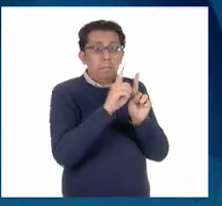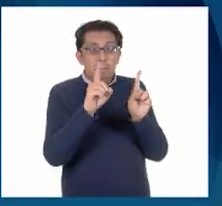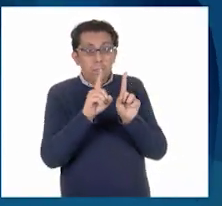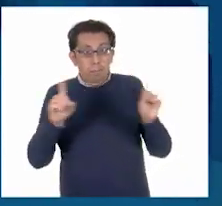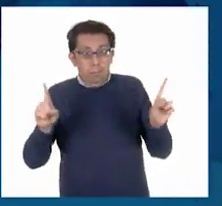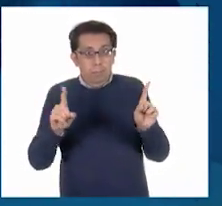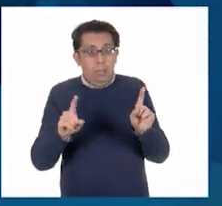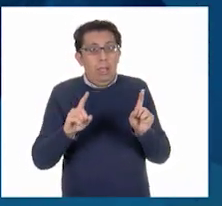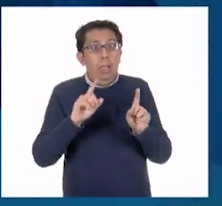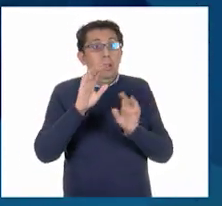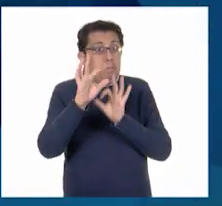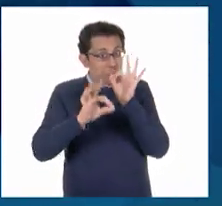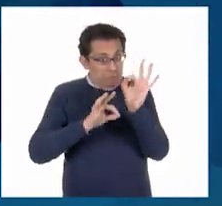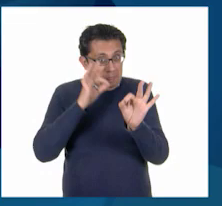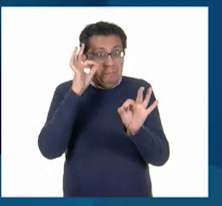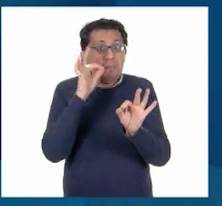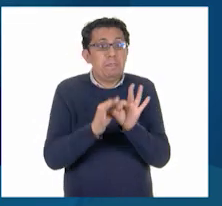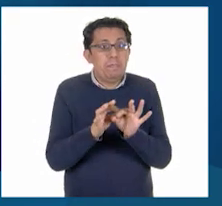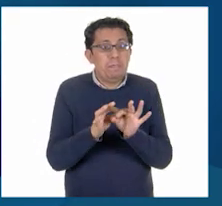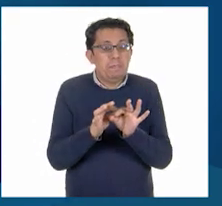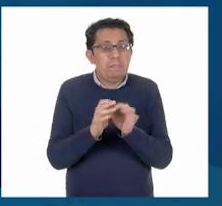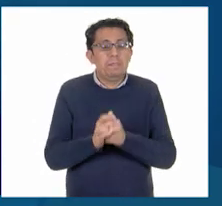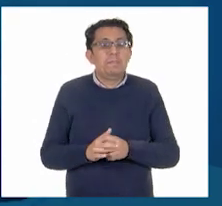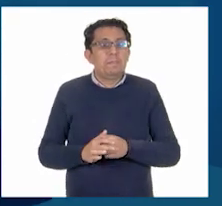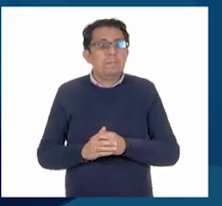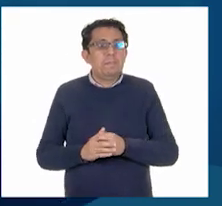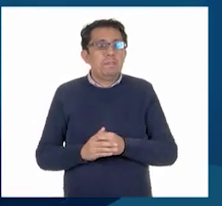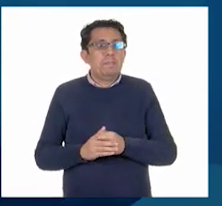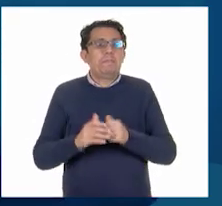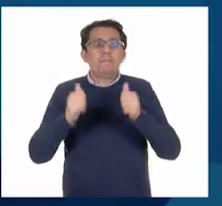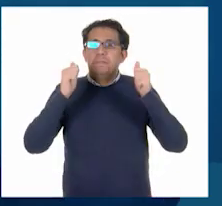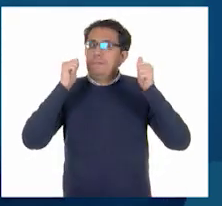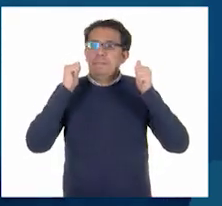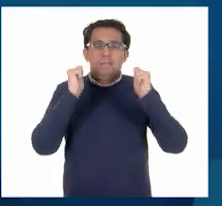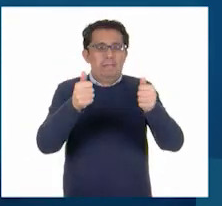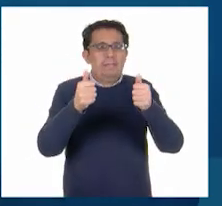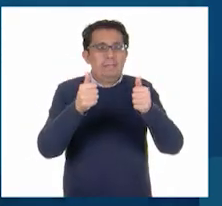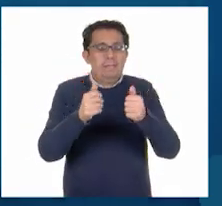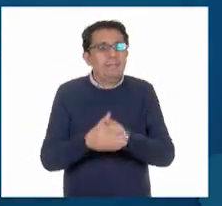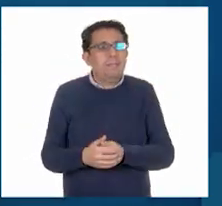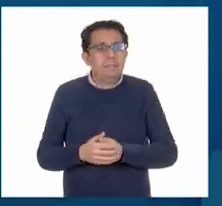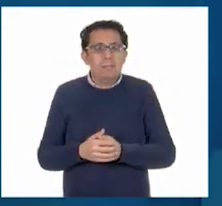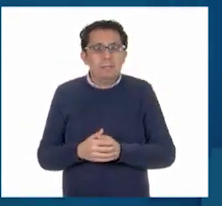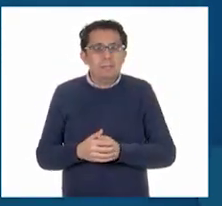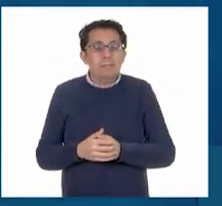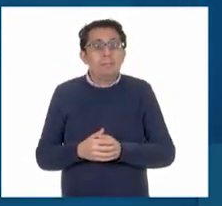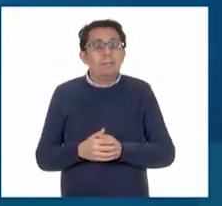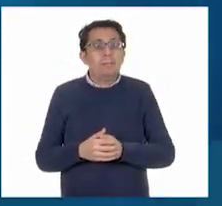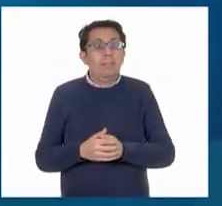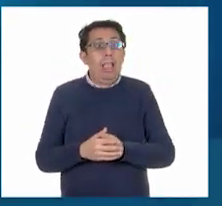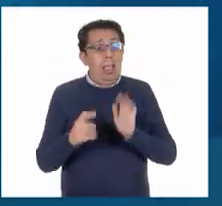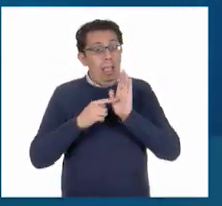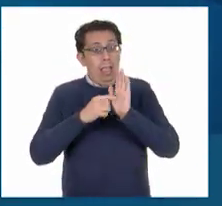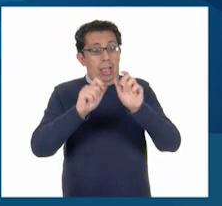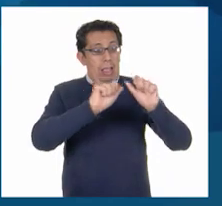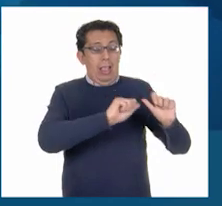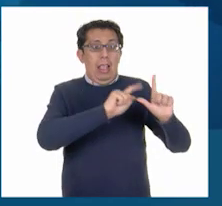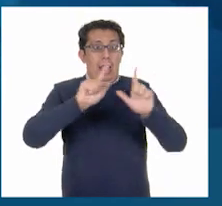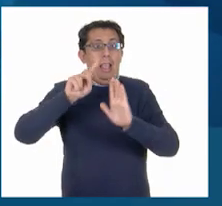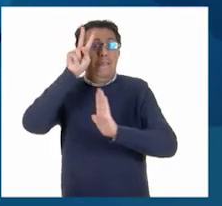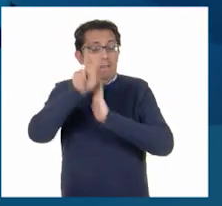distancia. ¿Listas? ¿Listos? ¡Muy bien! Vamos a ver el